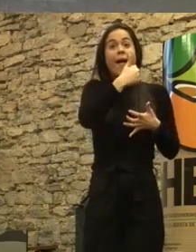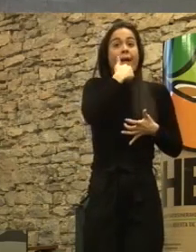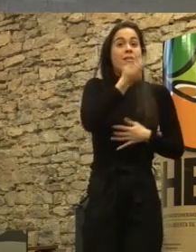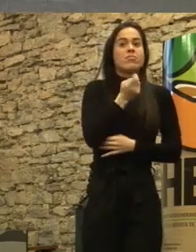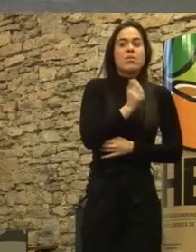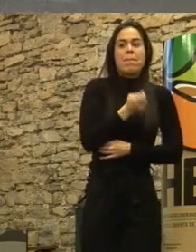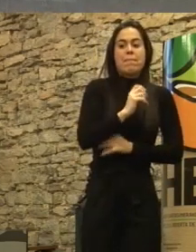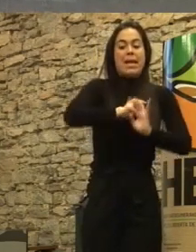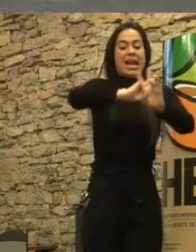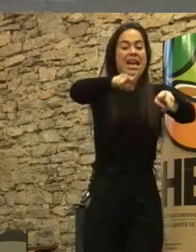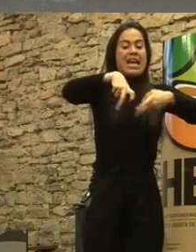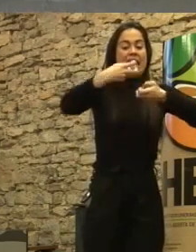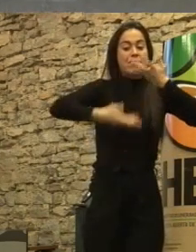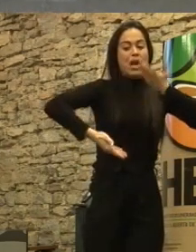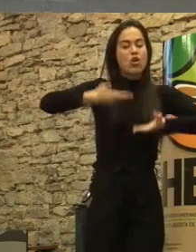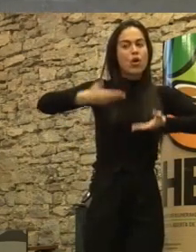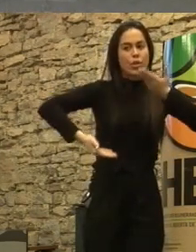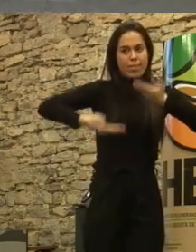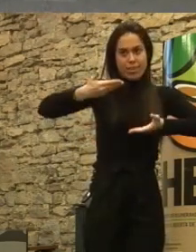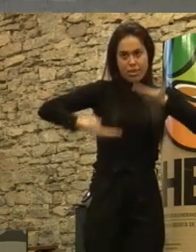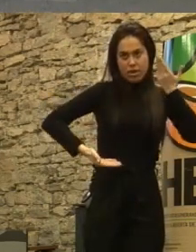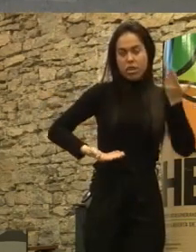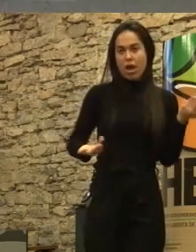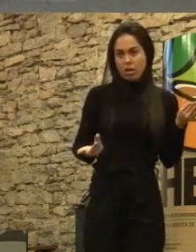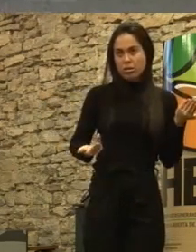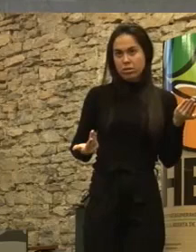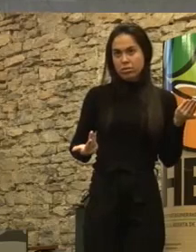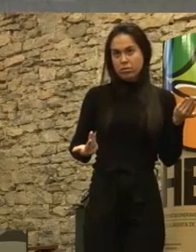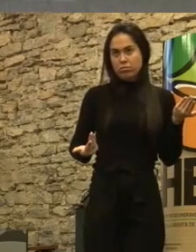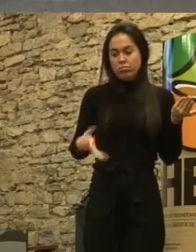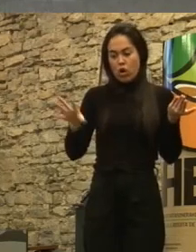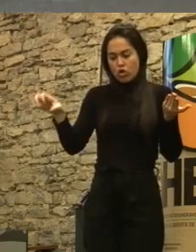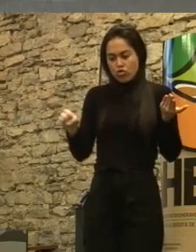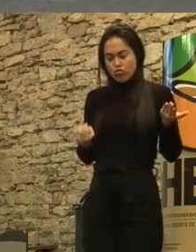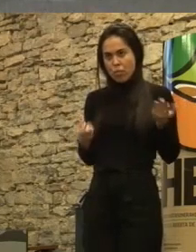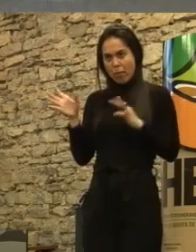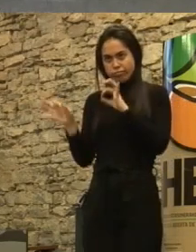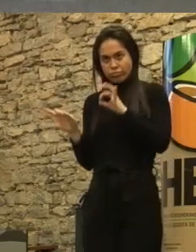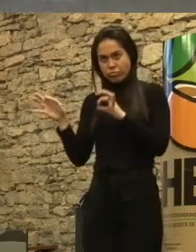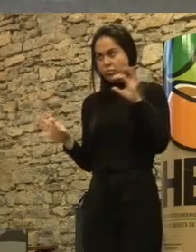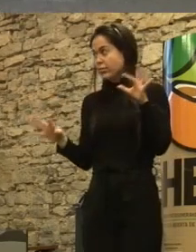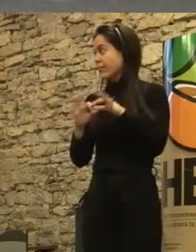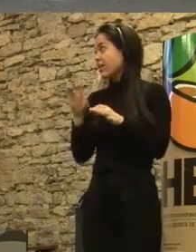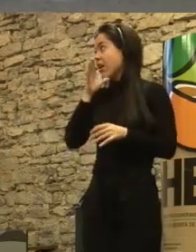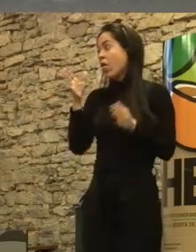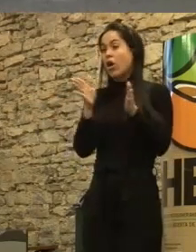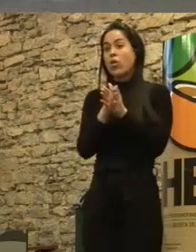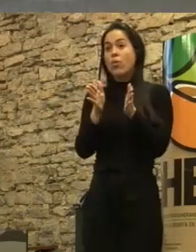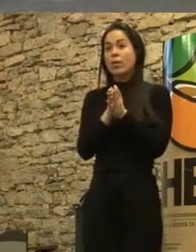se tengan que revalorizar según el índice de precios al consumo. Y le dejo a mi compañero para